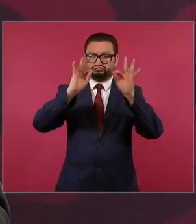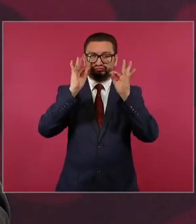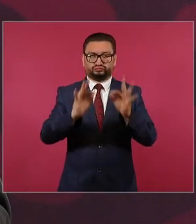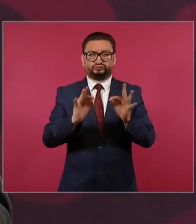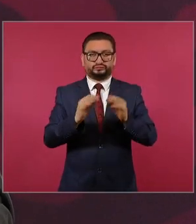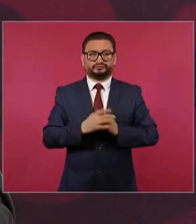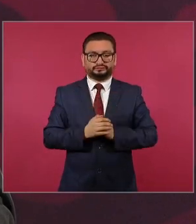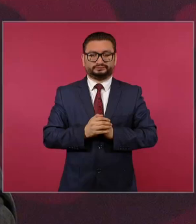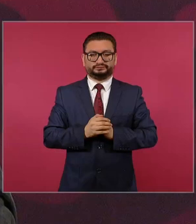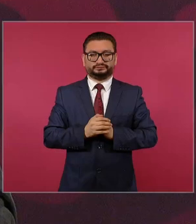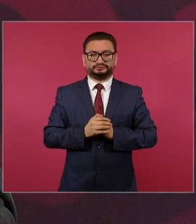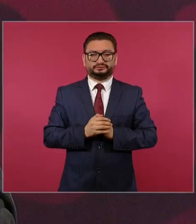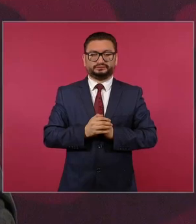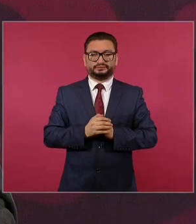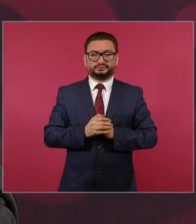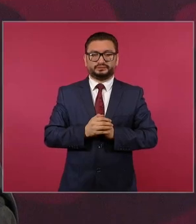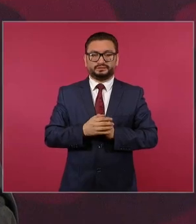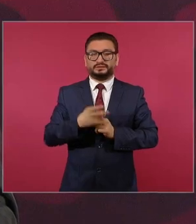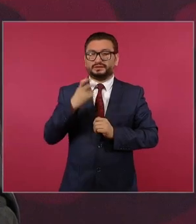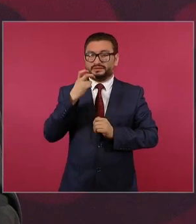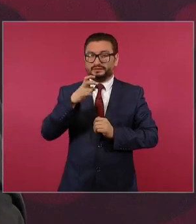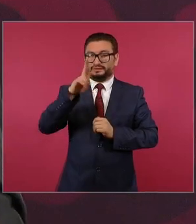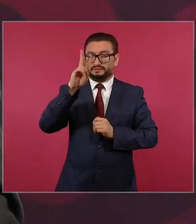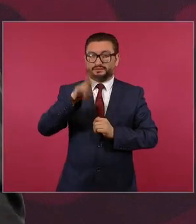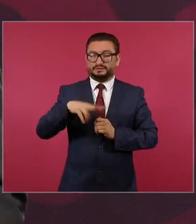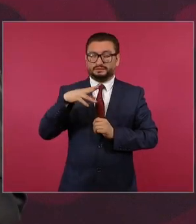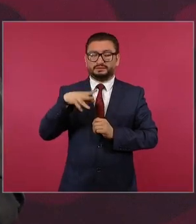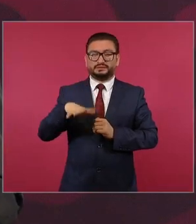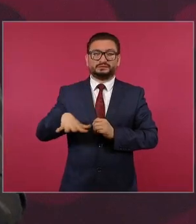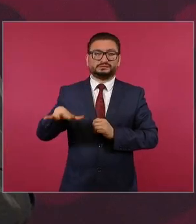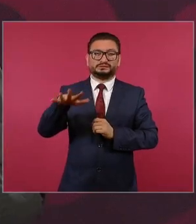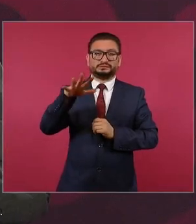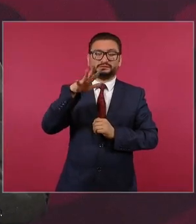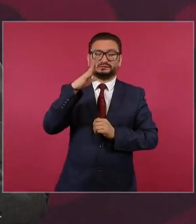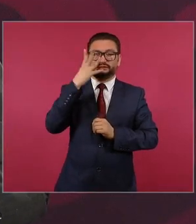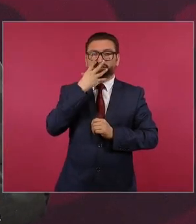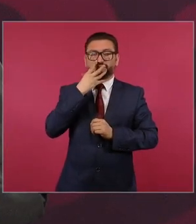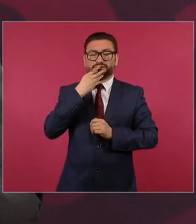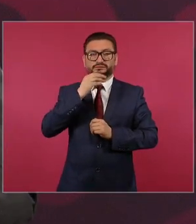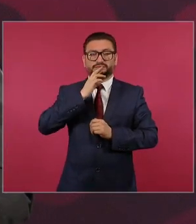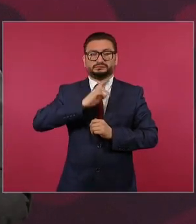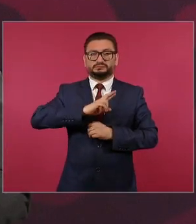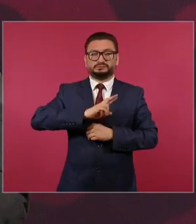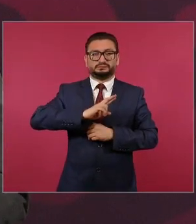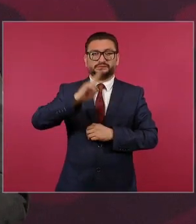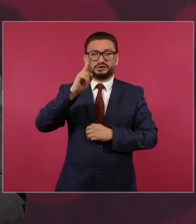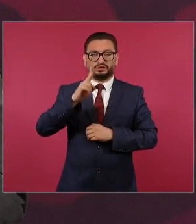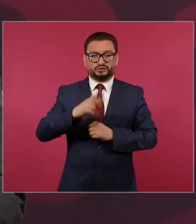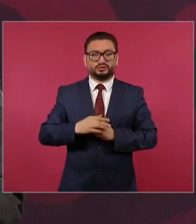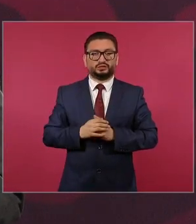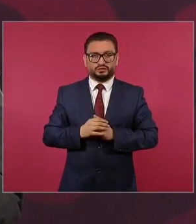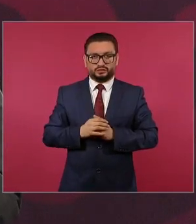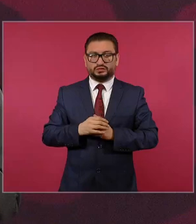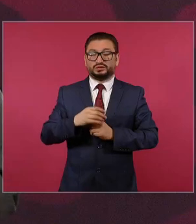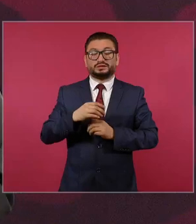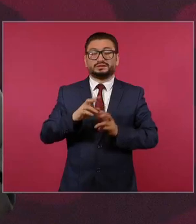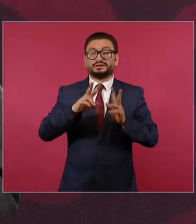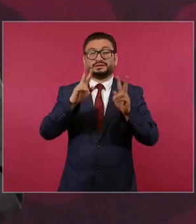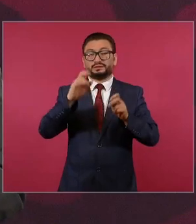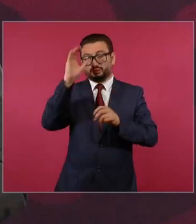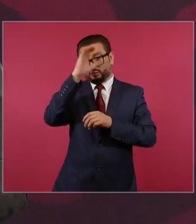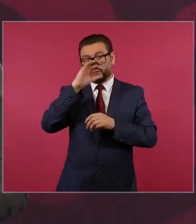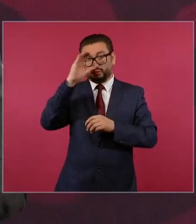espléndido, es en efecto de los mejores eventos culturales